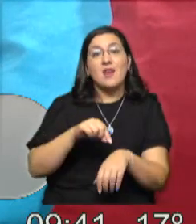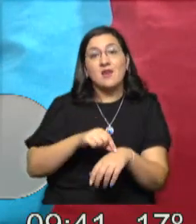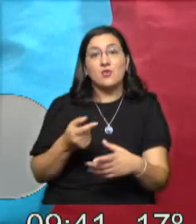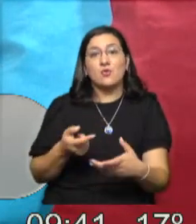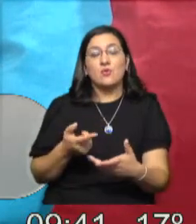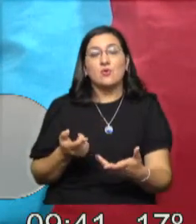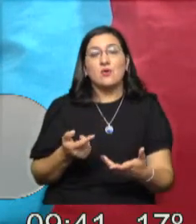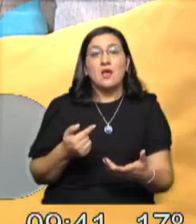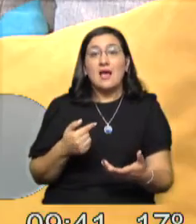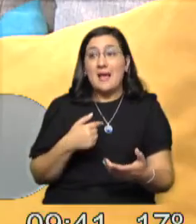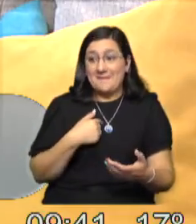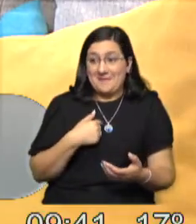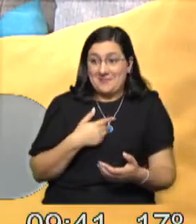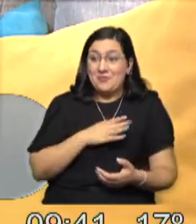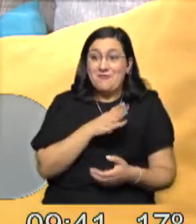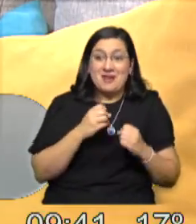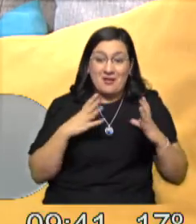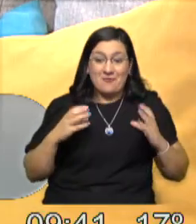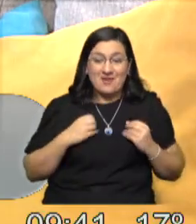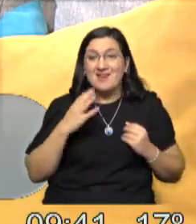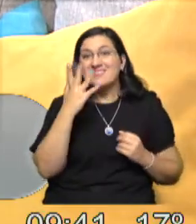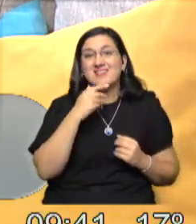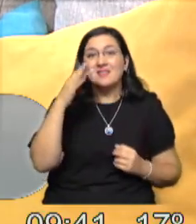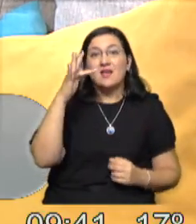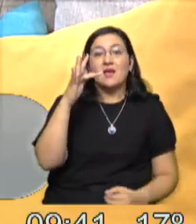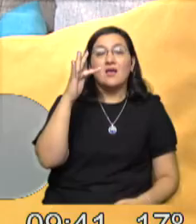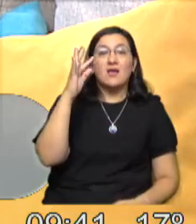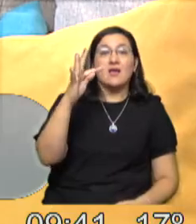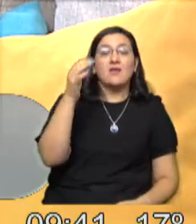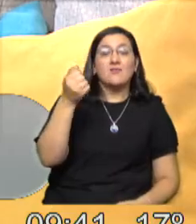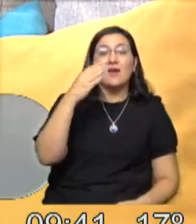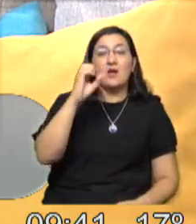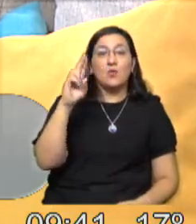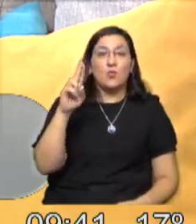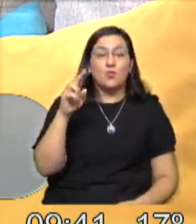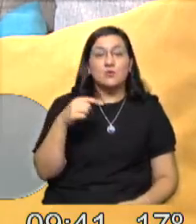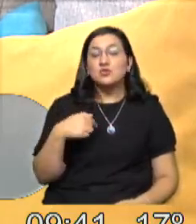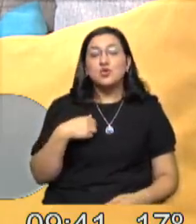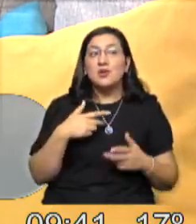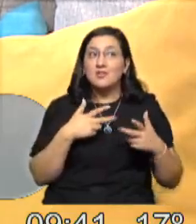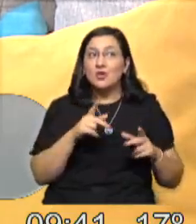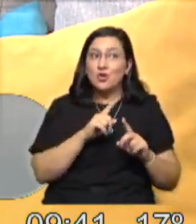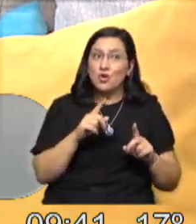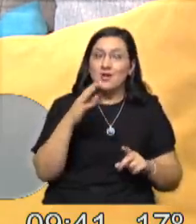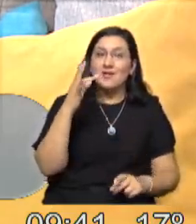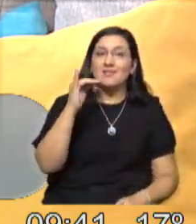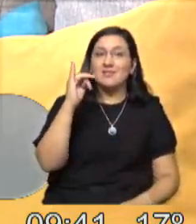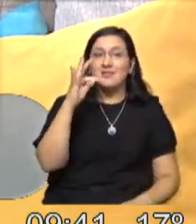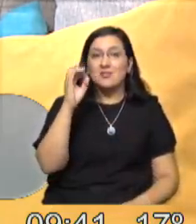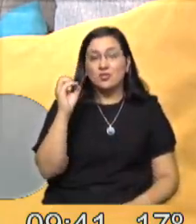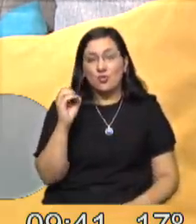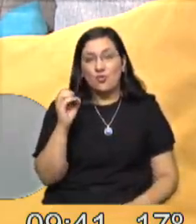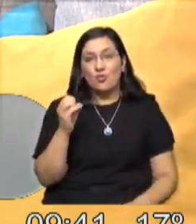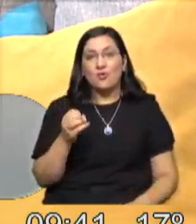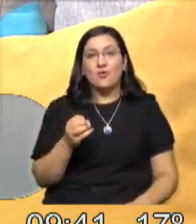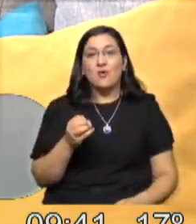a mí me pasa que en la escuela, ¿no? Los niños, el ídolo es Facu. Y yo le digo, no, es el Tito Goncalves. Entonces ahí, claro, trato de irme echando un poco, porque claro,